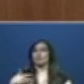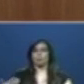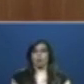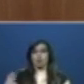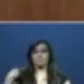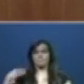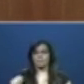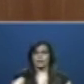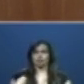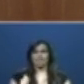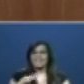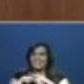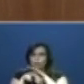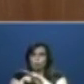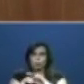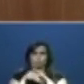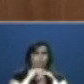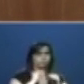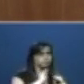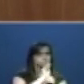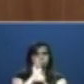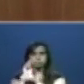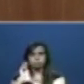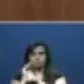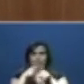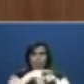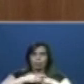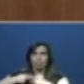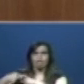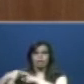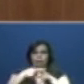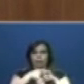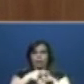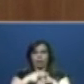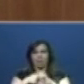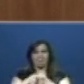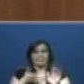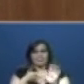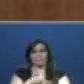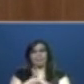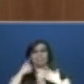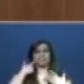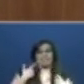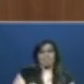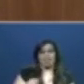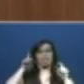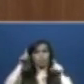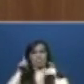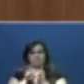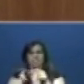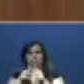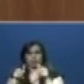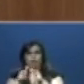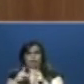capitativo de recursos no se ajusta al modo alguno a las necesidades de la sanidad de la educación o de los servicios sociales que